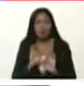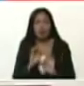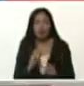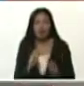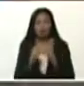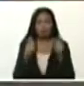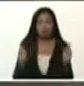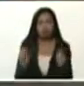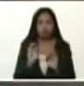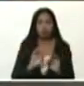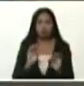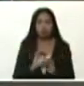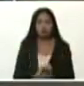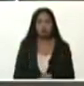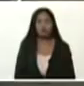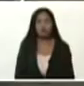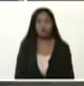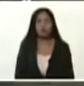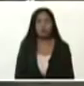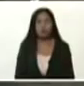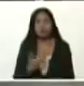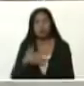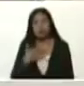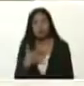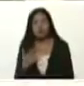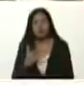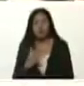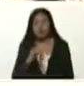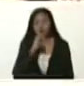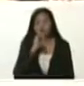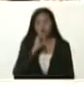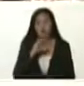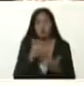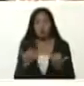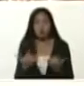detenernos. Y en ese sentido anuncio